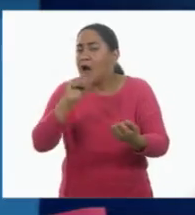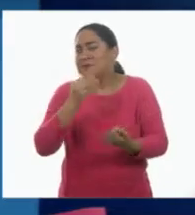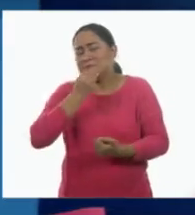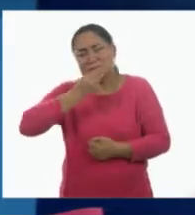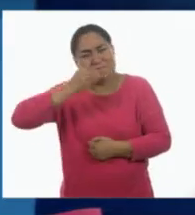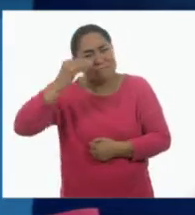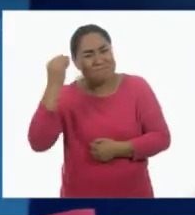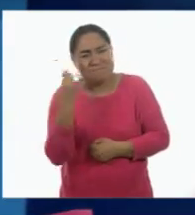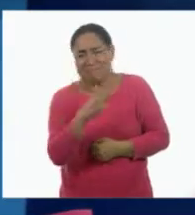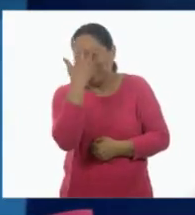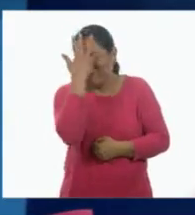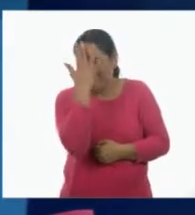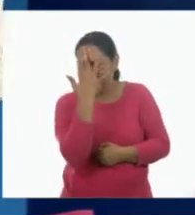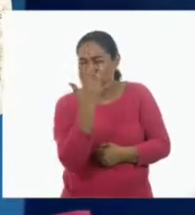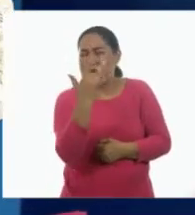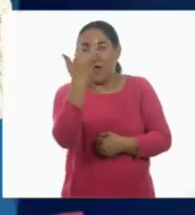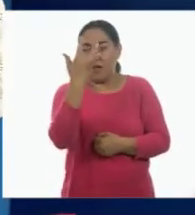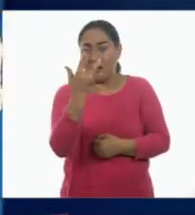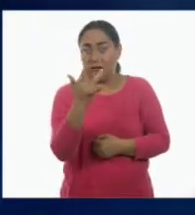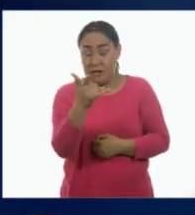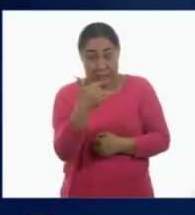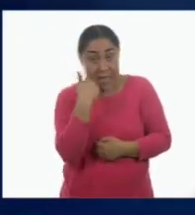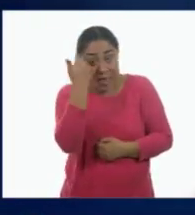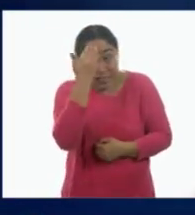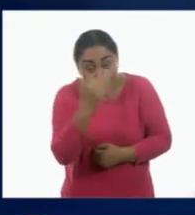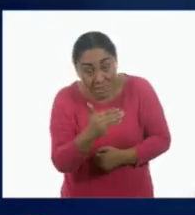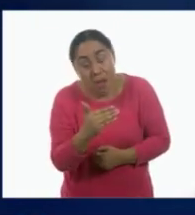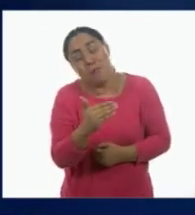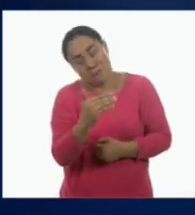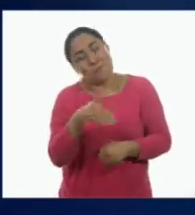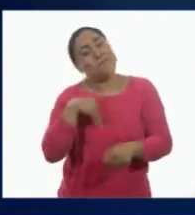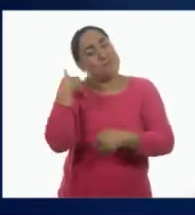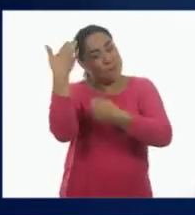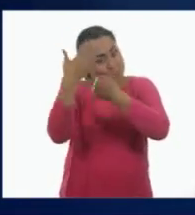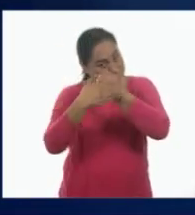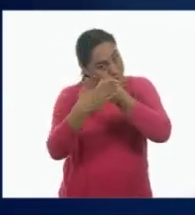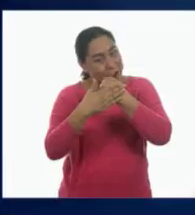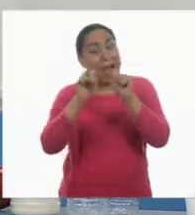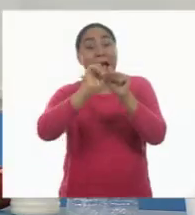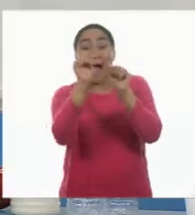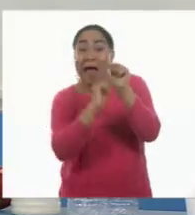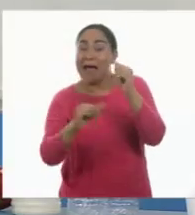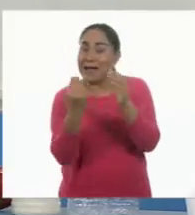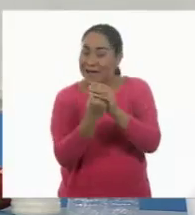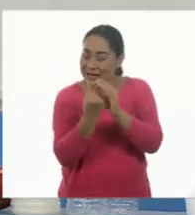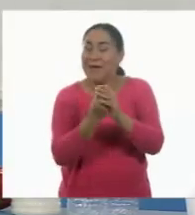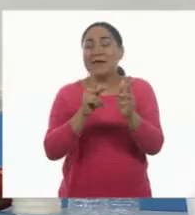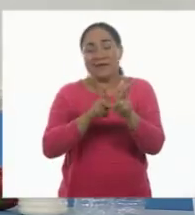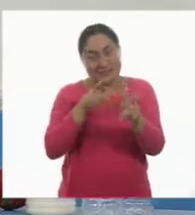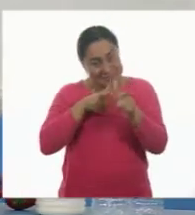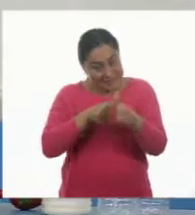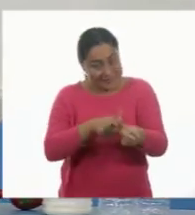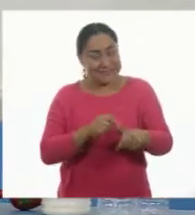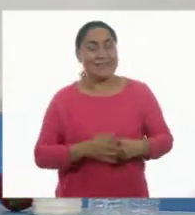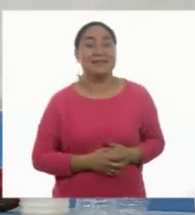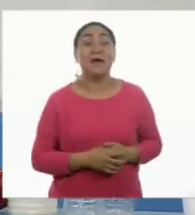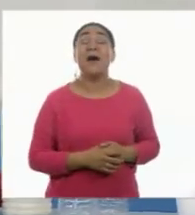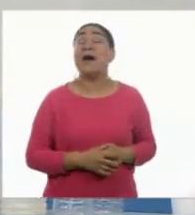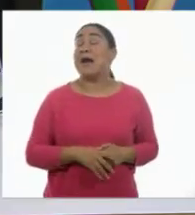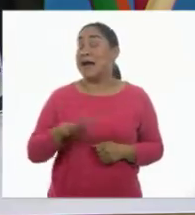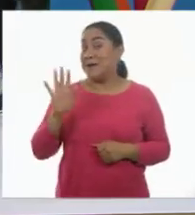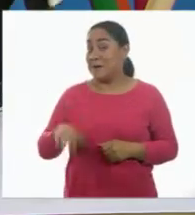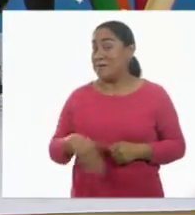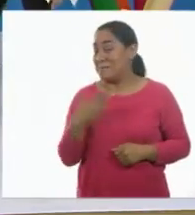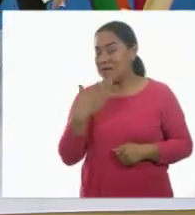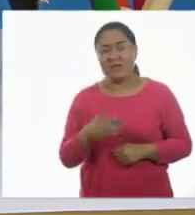fantásticas y mágicas. ¿Quieren saber? Pues véanos en la próxima sesión de artes. Sí. Perfecto. ¿Te gustó